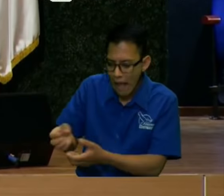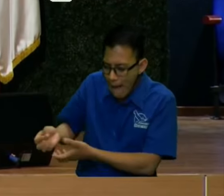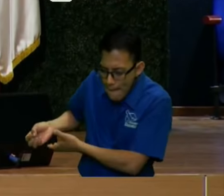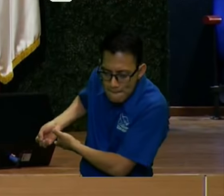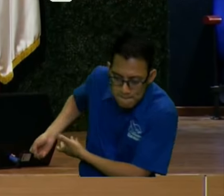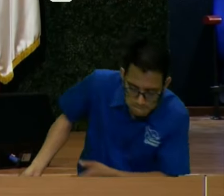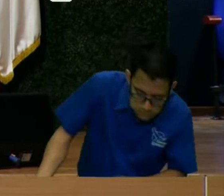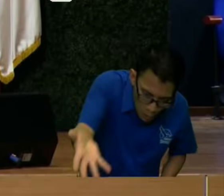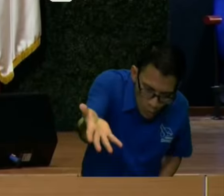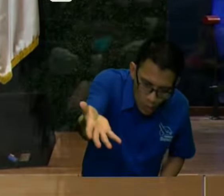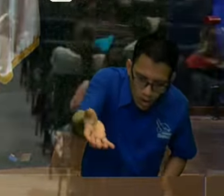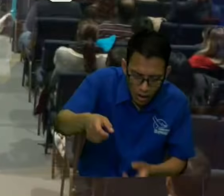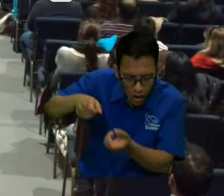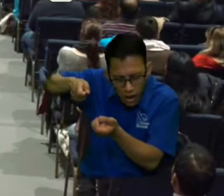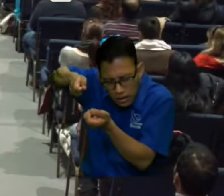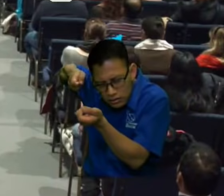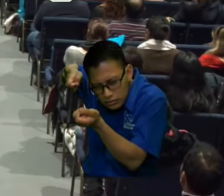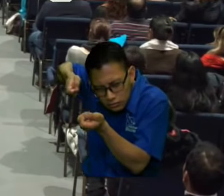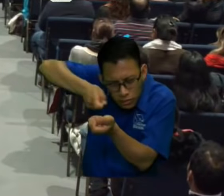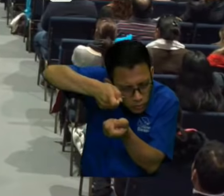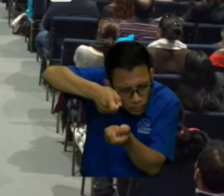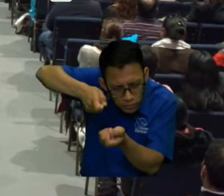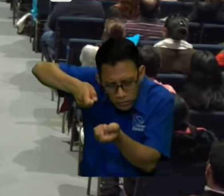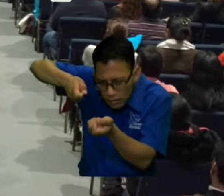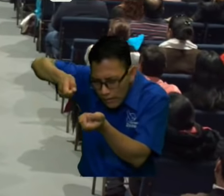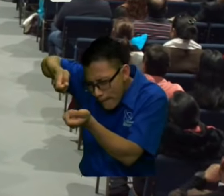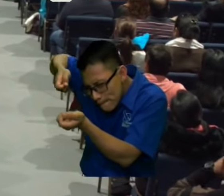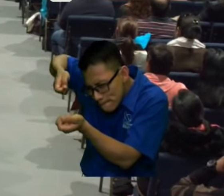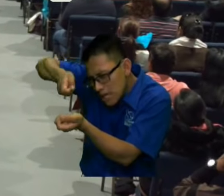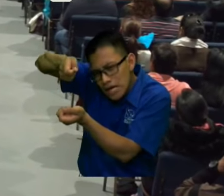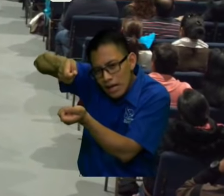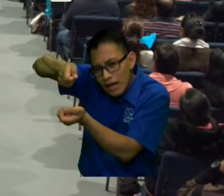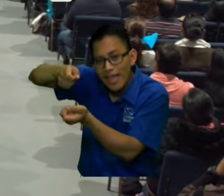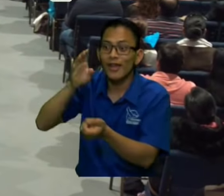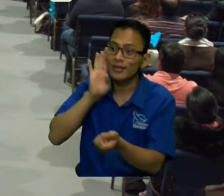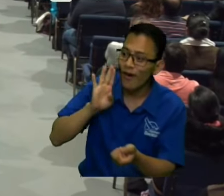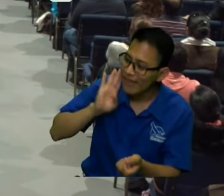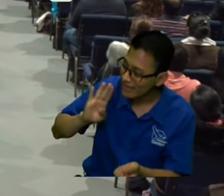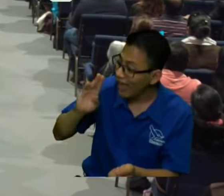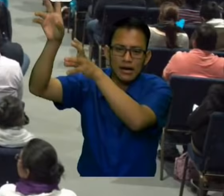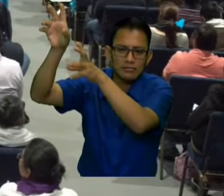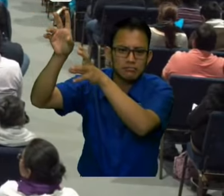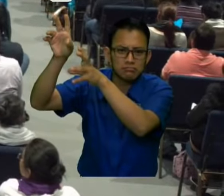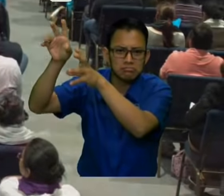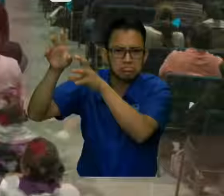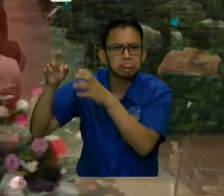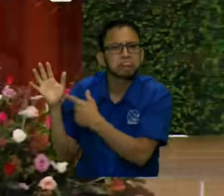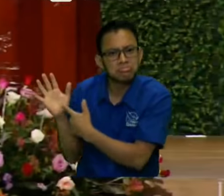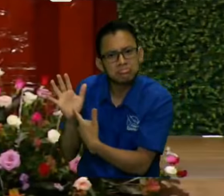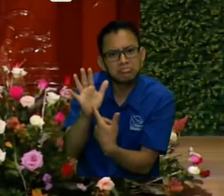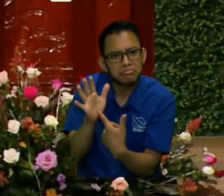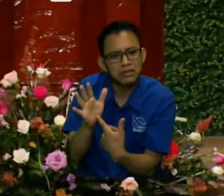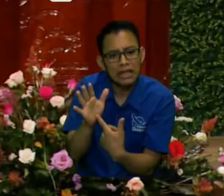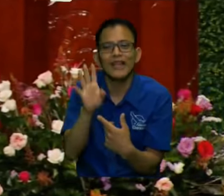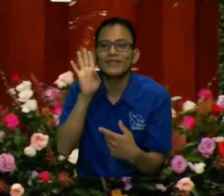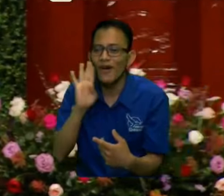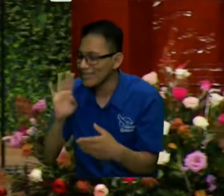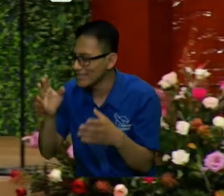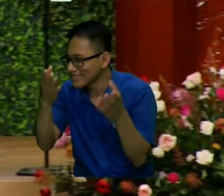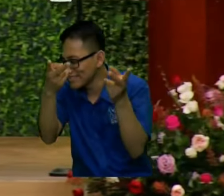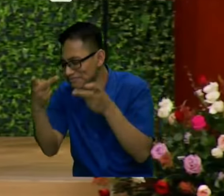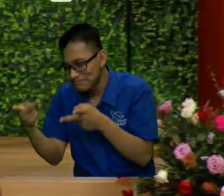Pool, carambolas y toda esa cosa. Para que vengan los sábados. ¿O por qué le voy a poner la alabanza